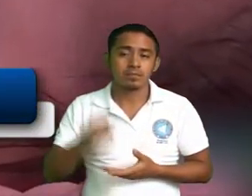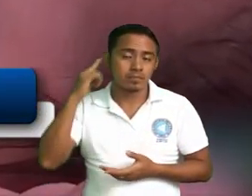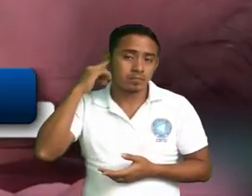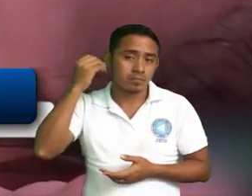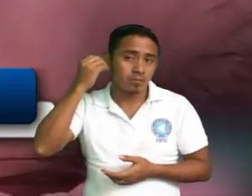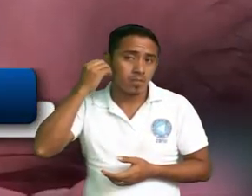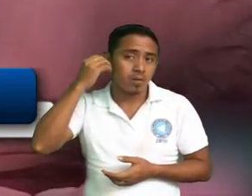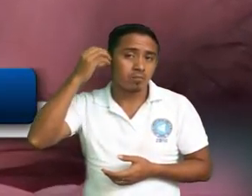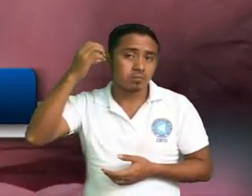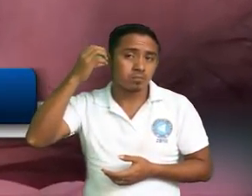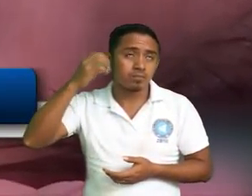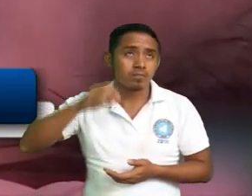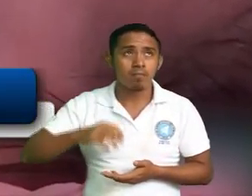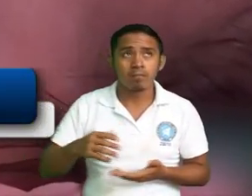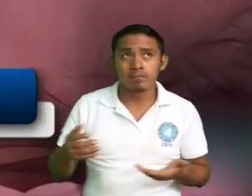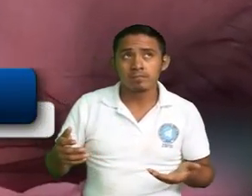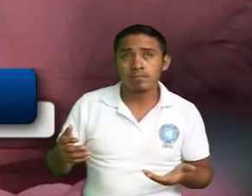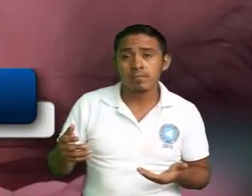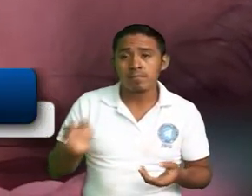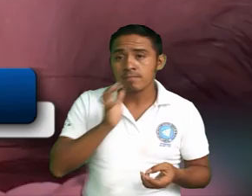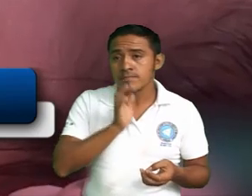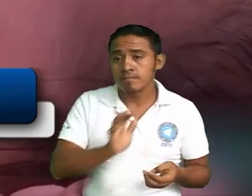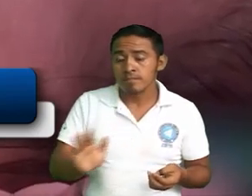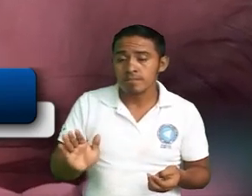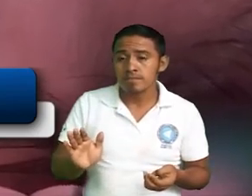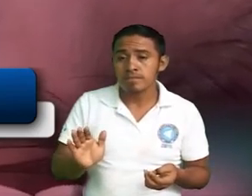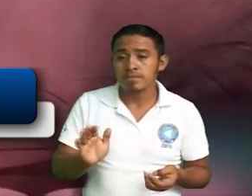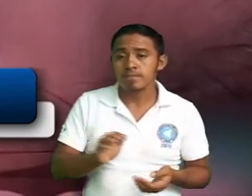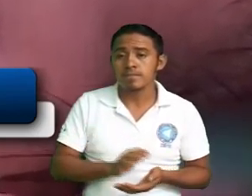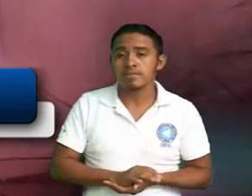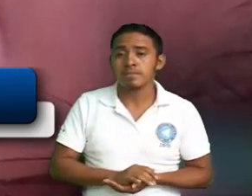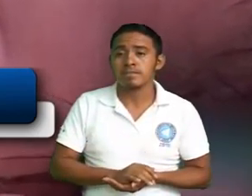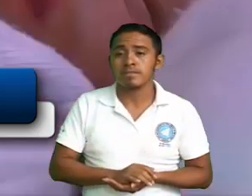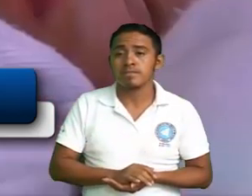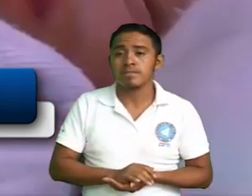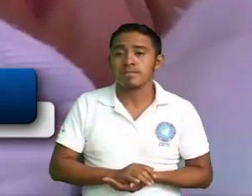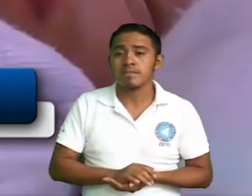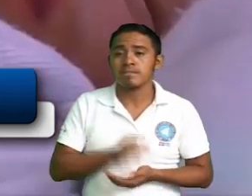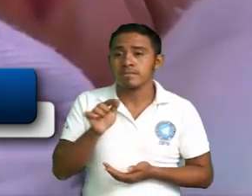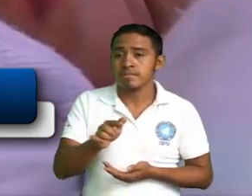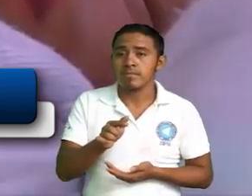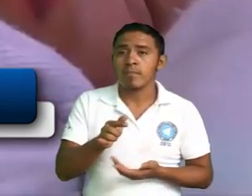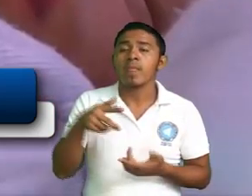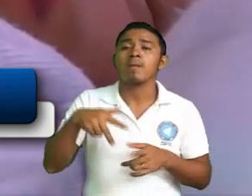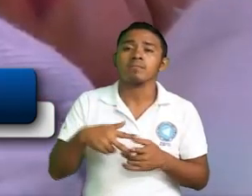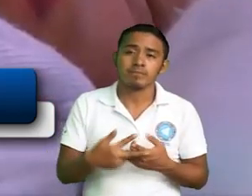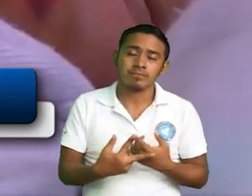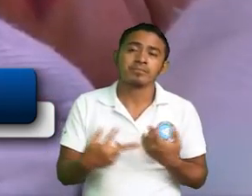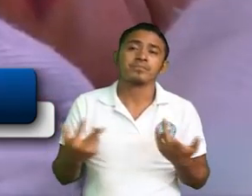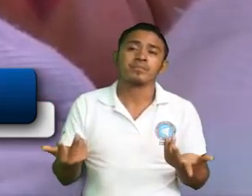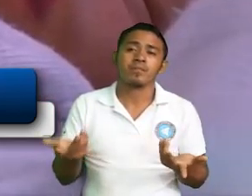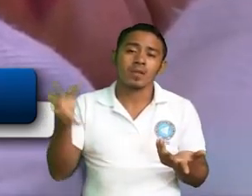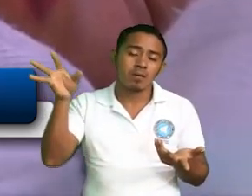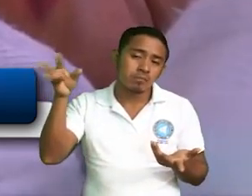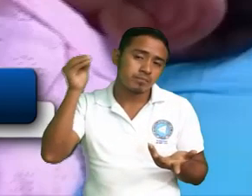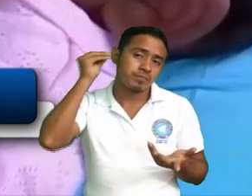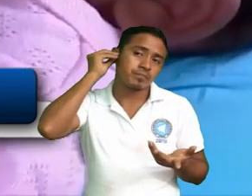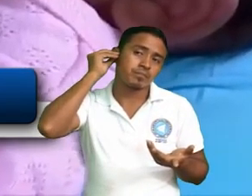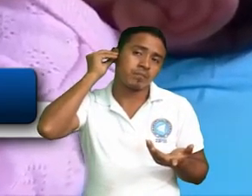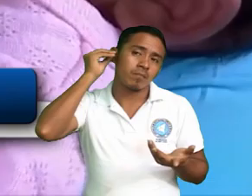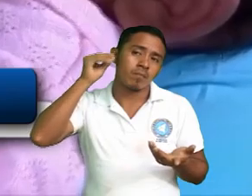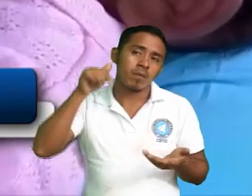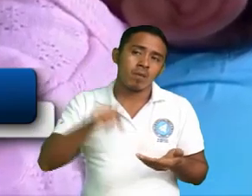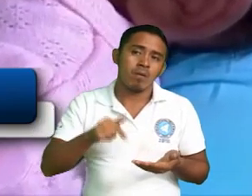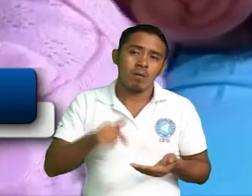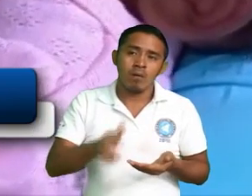el conducto del oído del niño y entonces ahí es donde aparecen las infecciones en